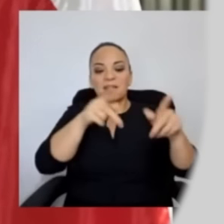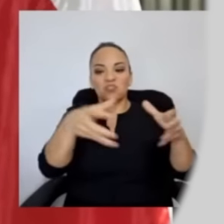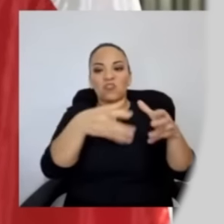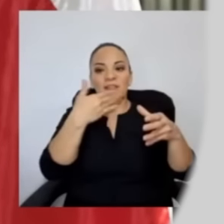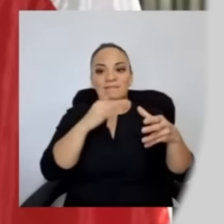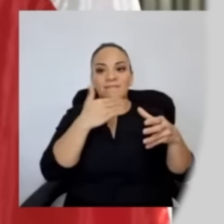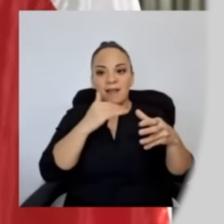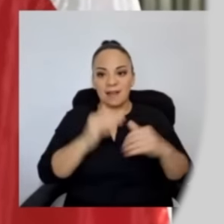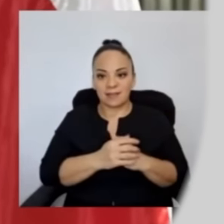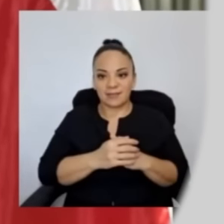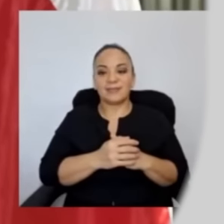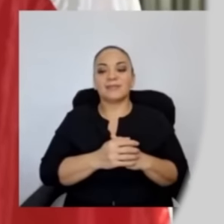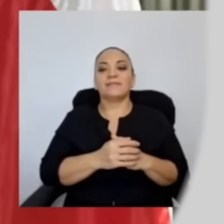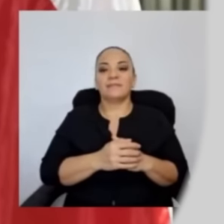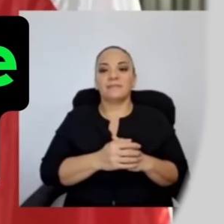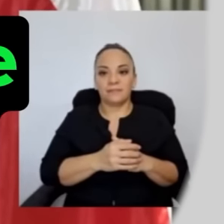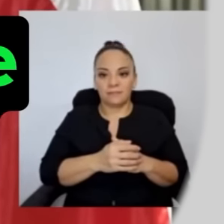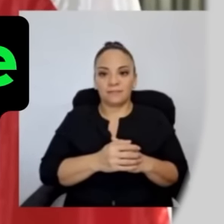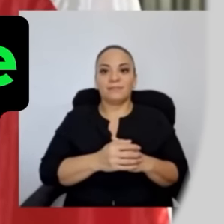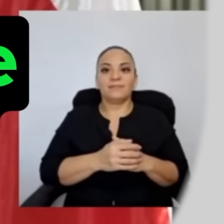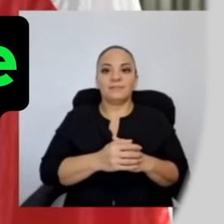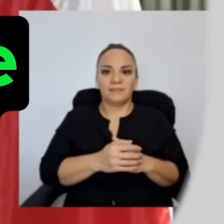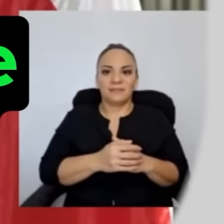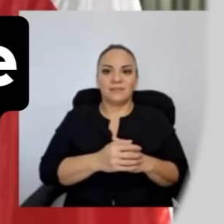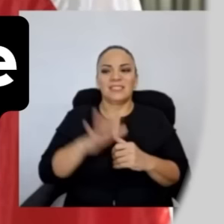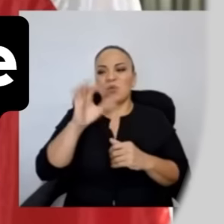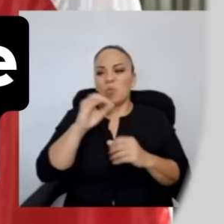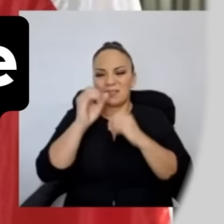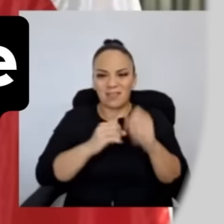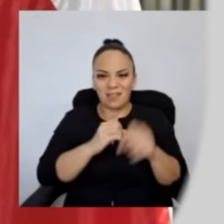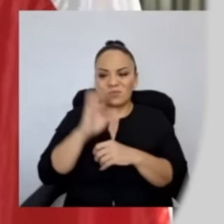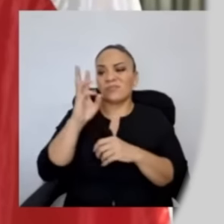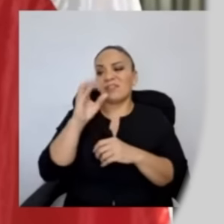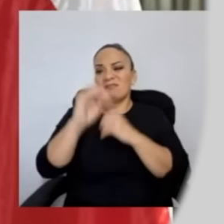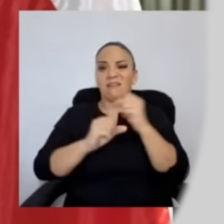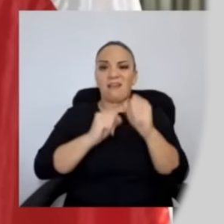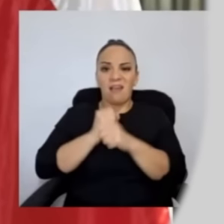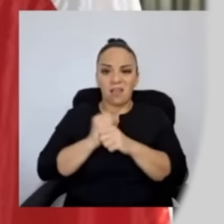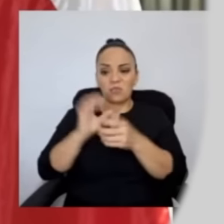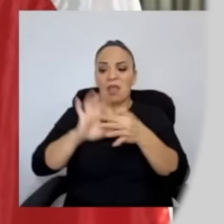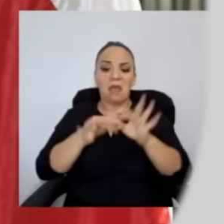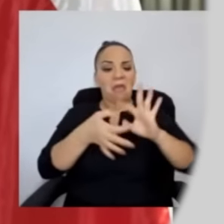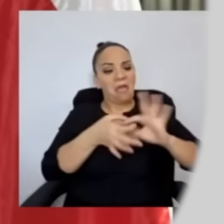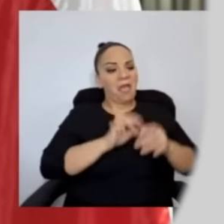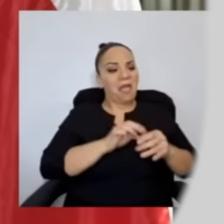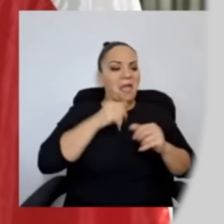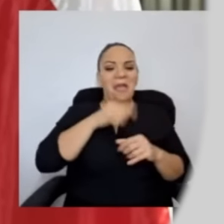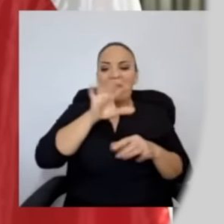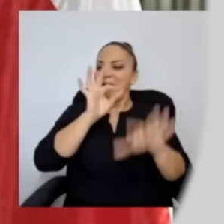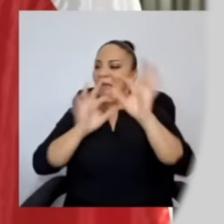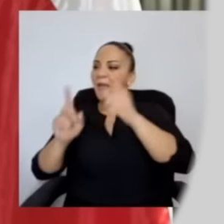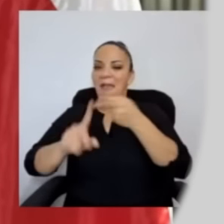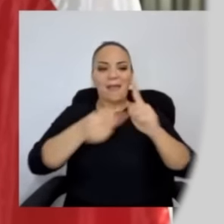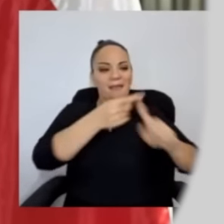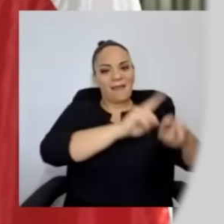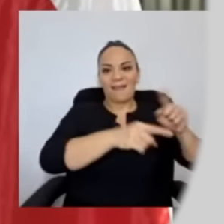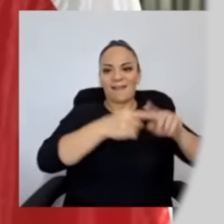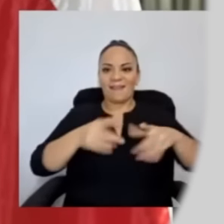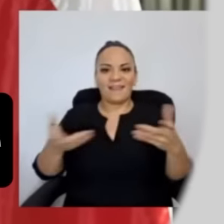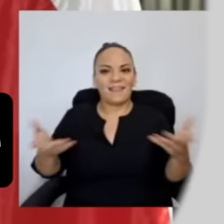de 5, 6, 7 décadas nombrándose unos a otros de presidente, es decir, la comisión